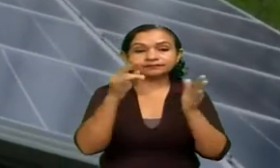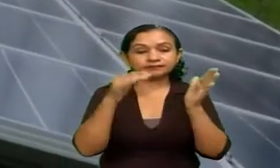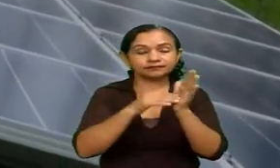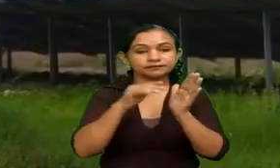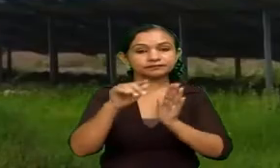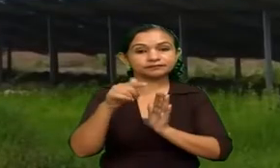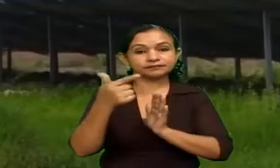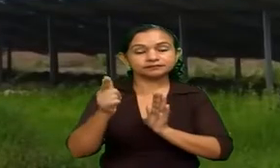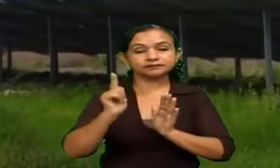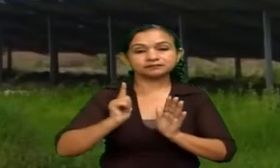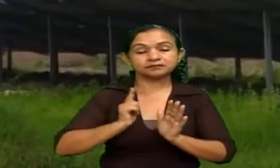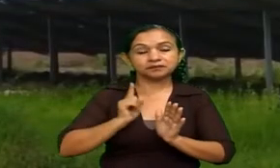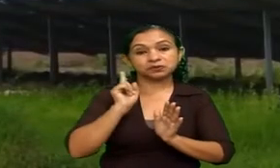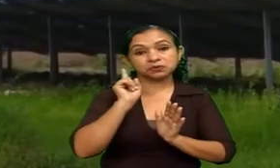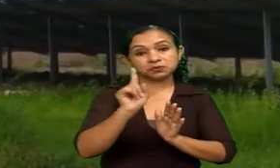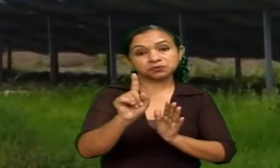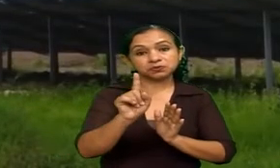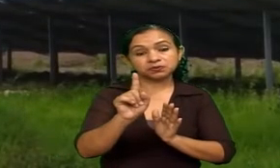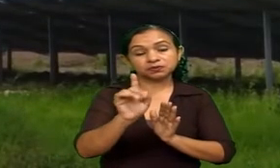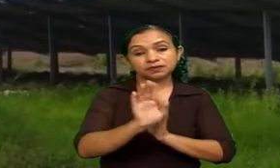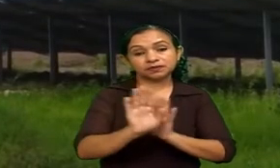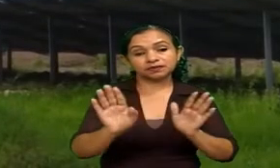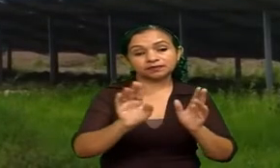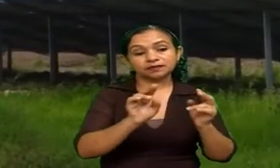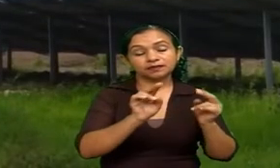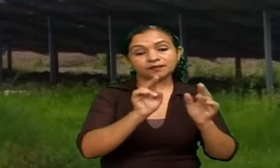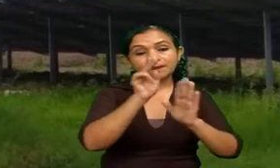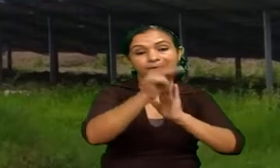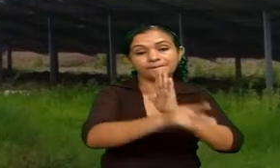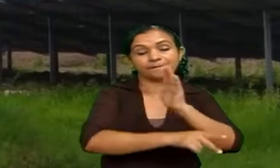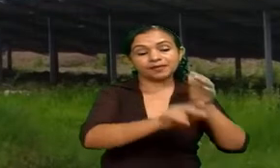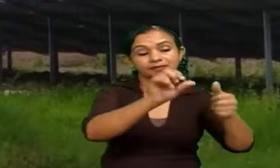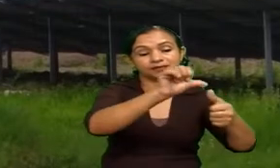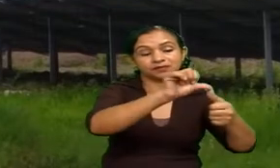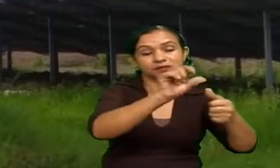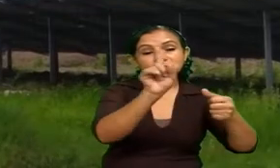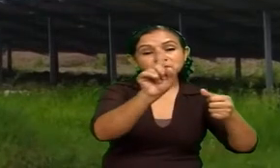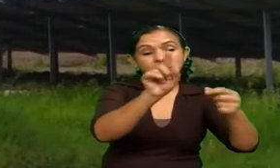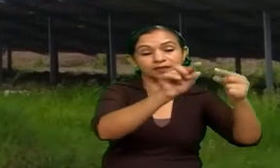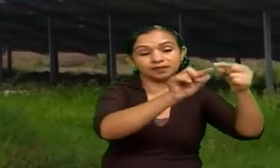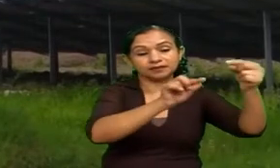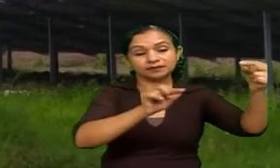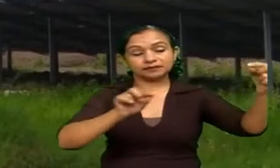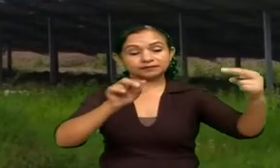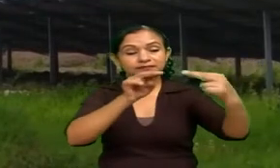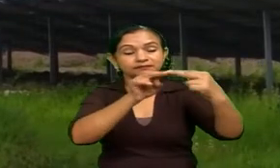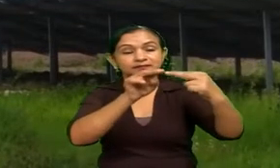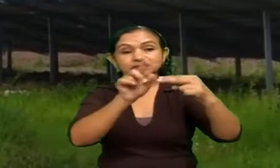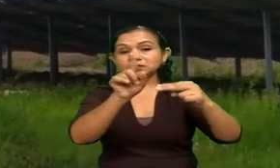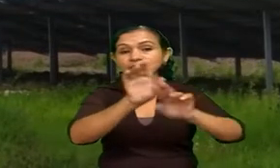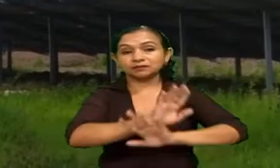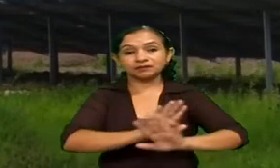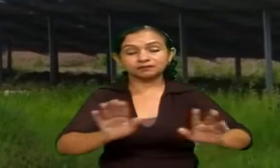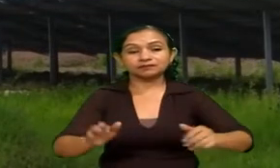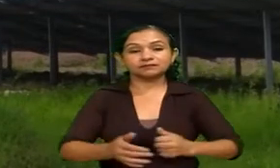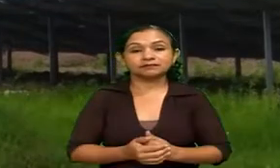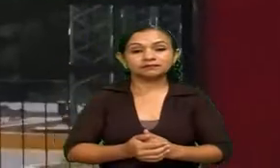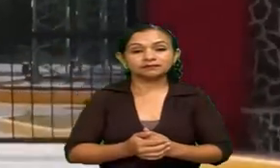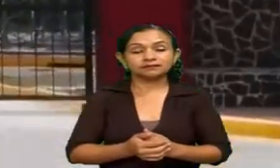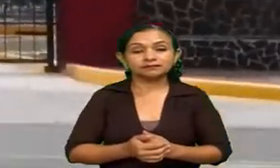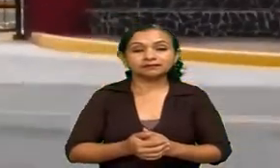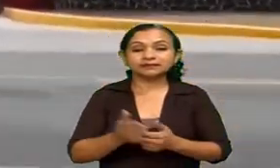solo existía una línea que nos unía con los países centroamericanos, solo una. En los momentos